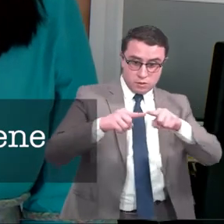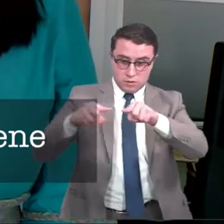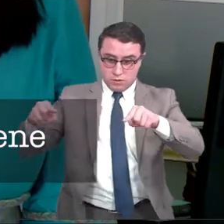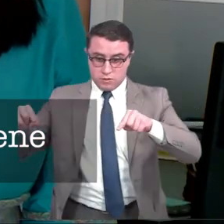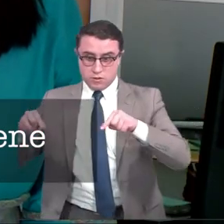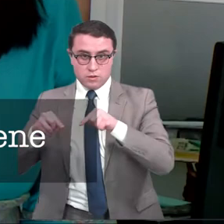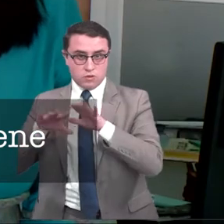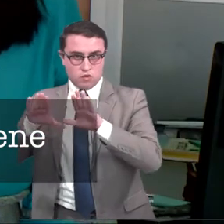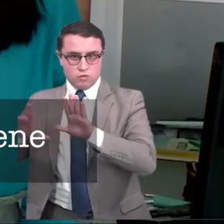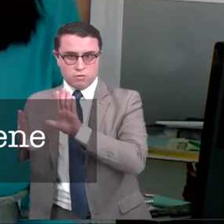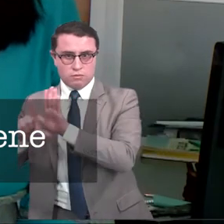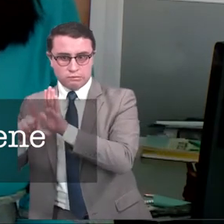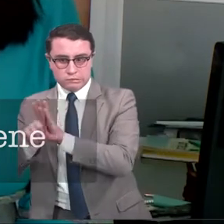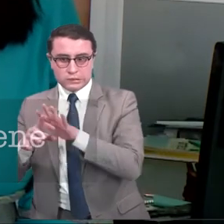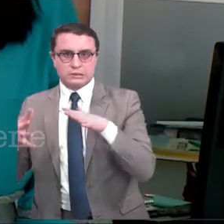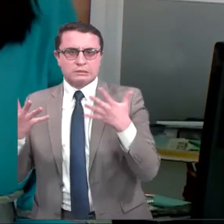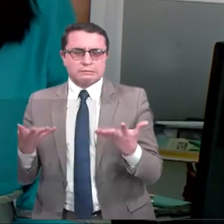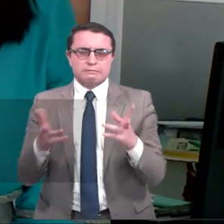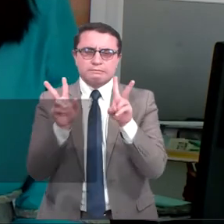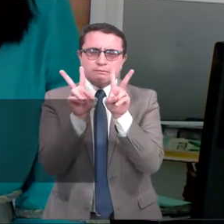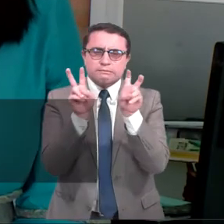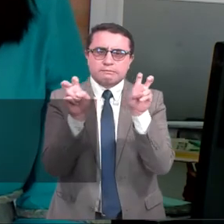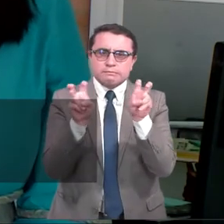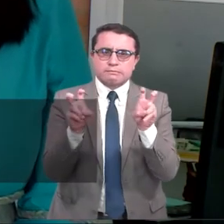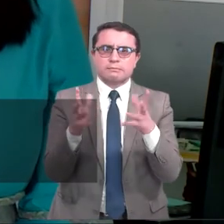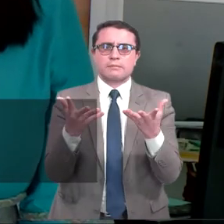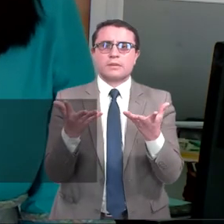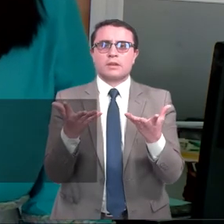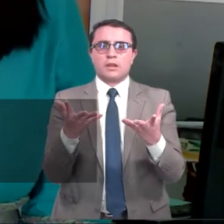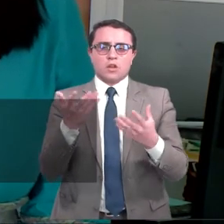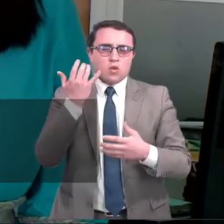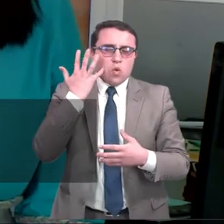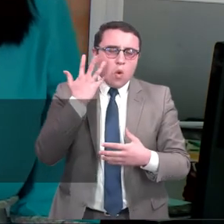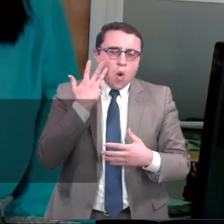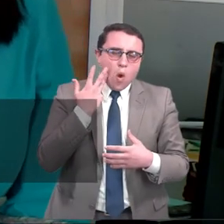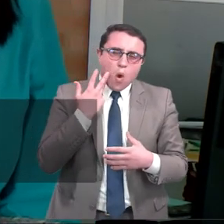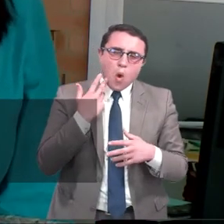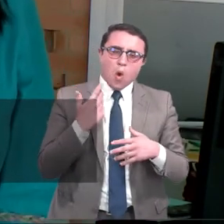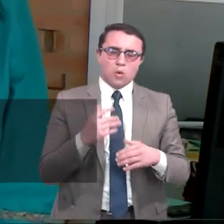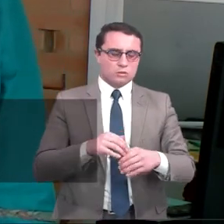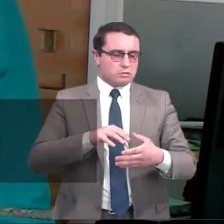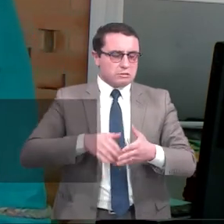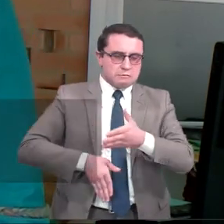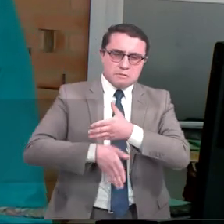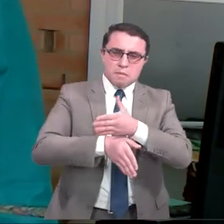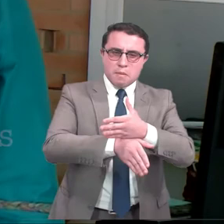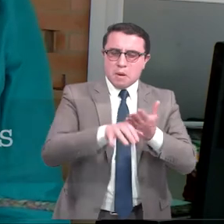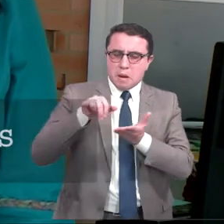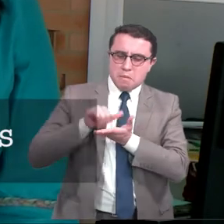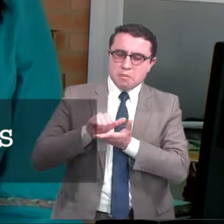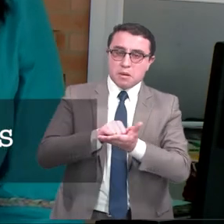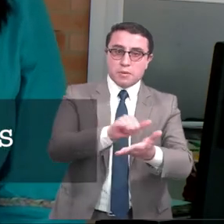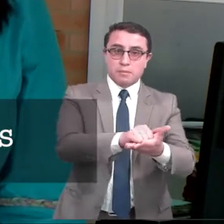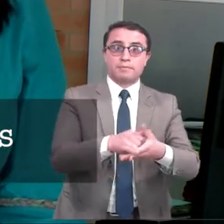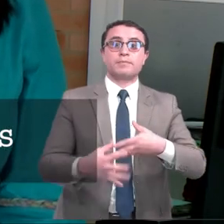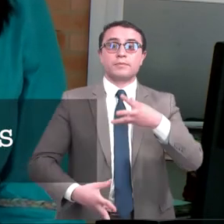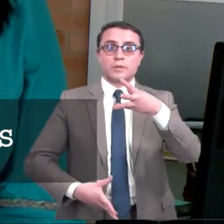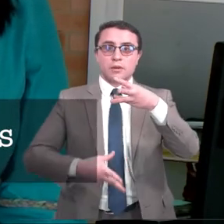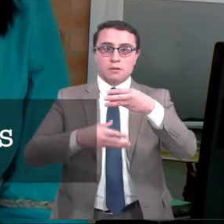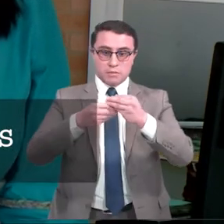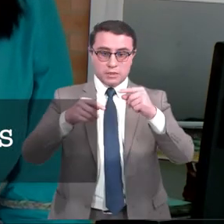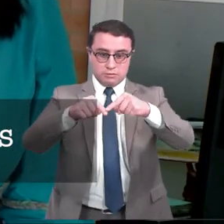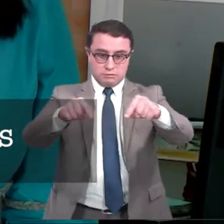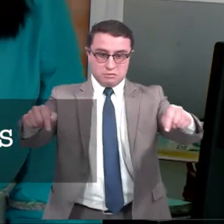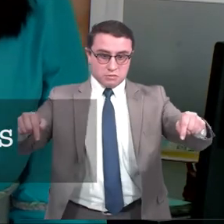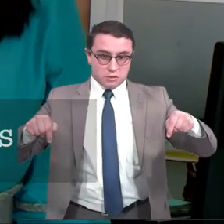área legislativa en todo lo que tiene que ver en la cotidianidad. También a la